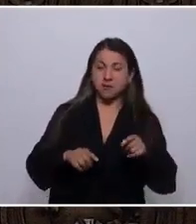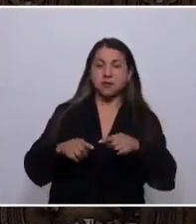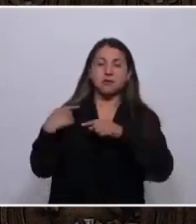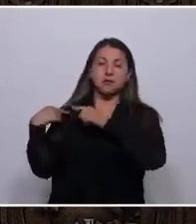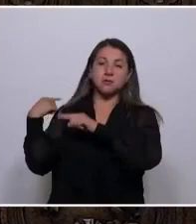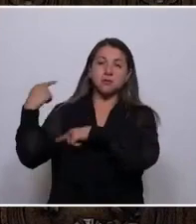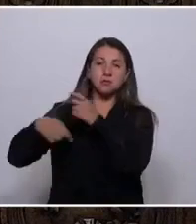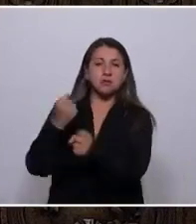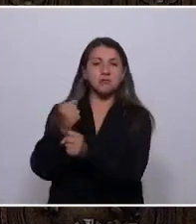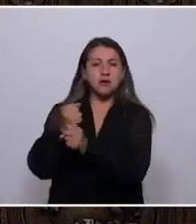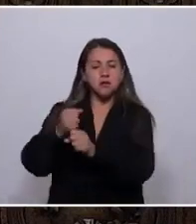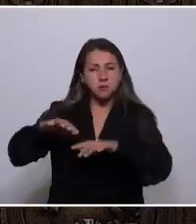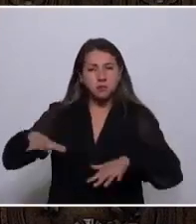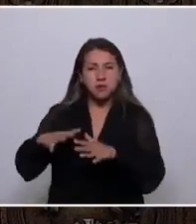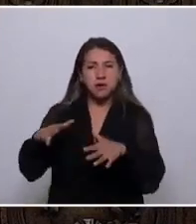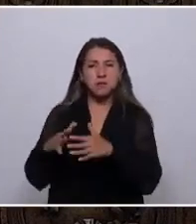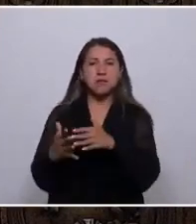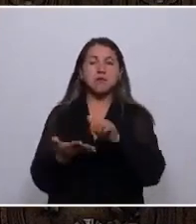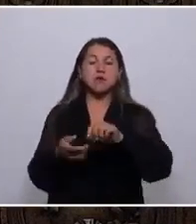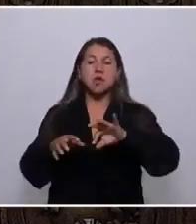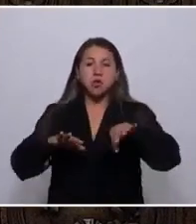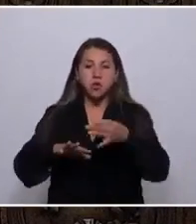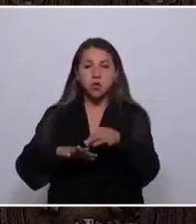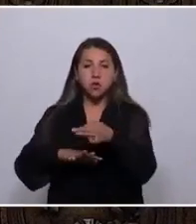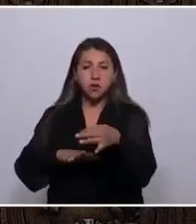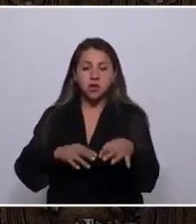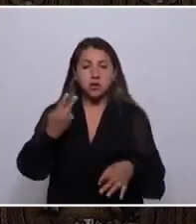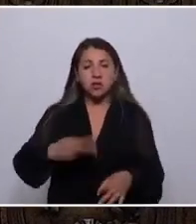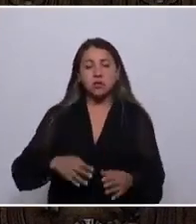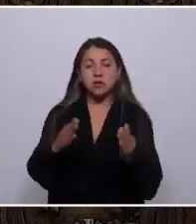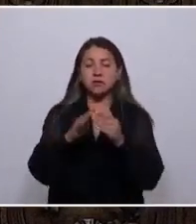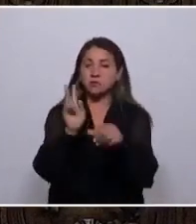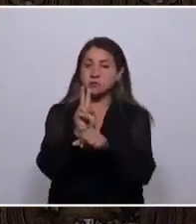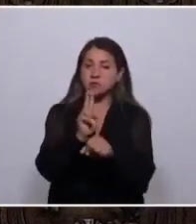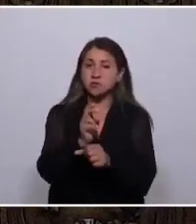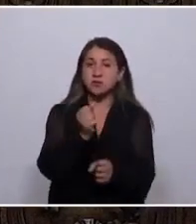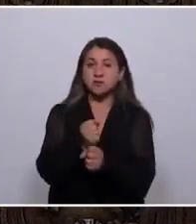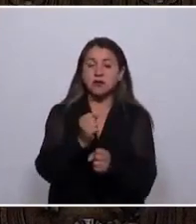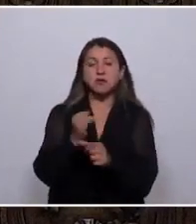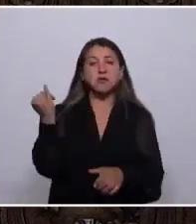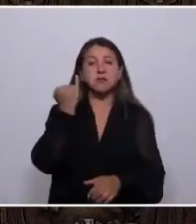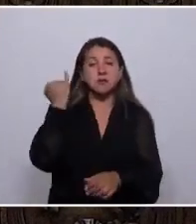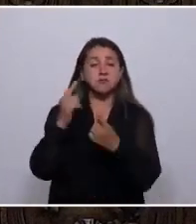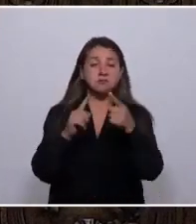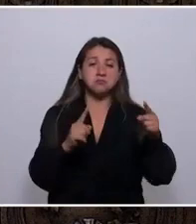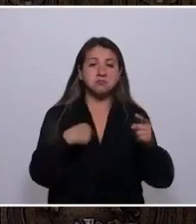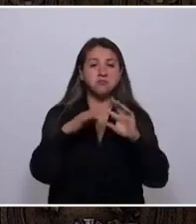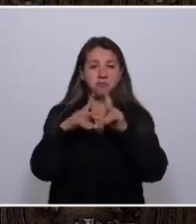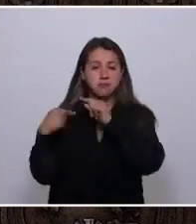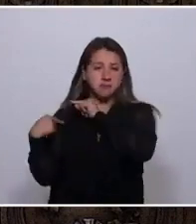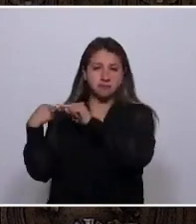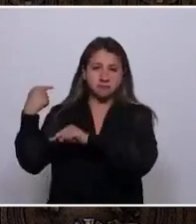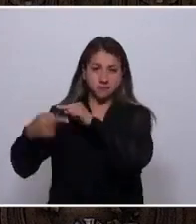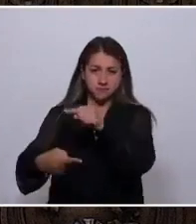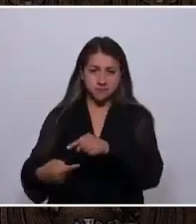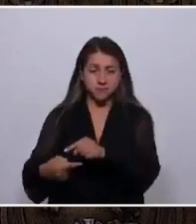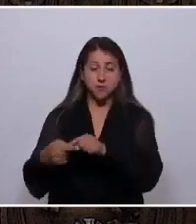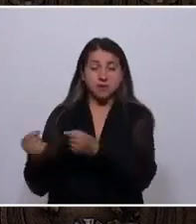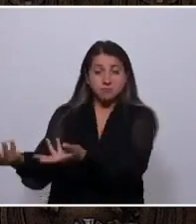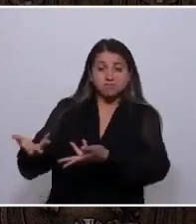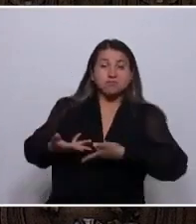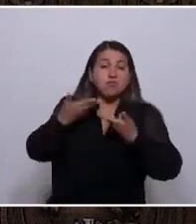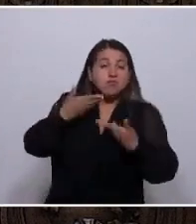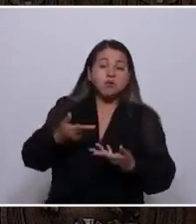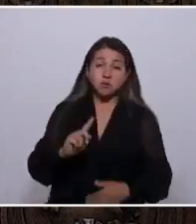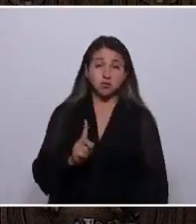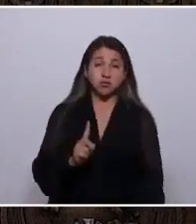obreros, empleados, costureras, dueñas de casa, profesoras y trabajadores independientes. Nada nos fue regalado de la vida,